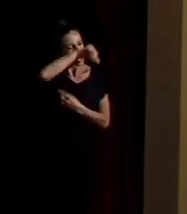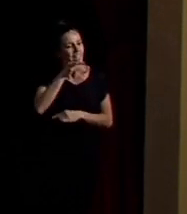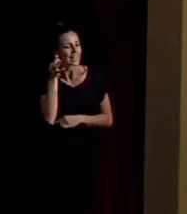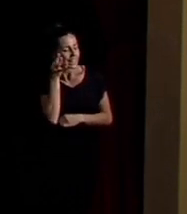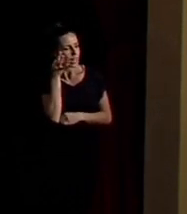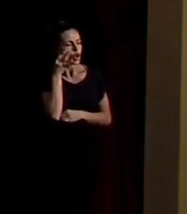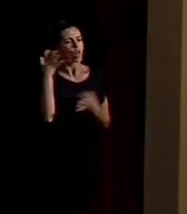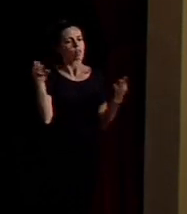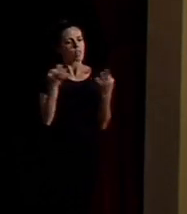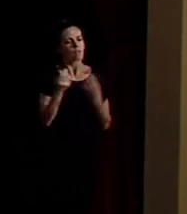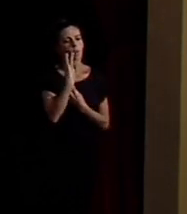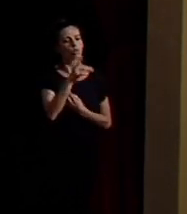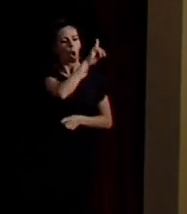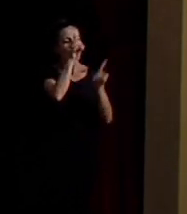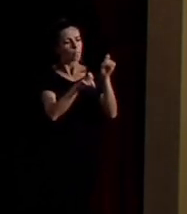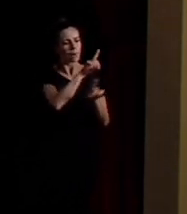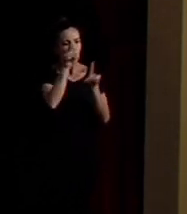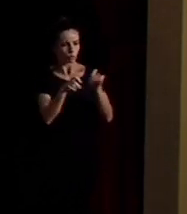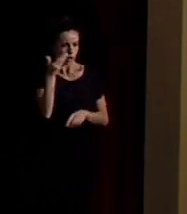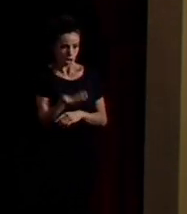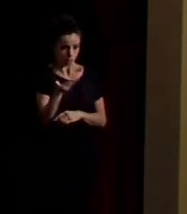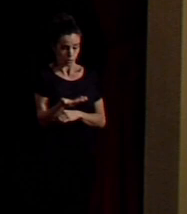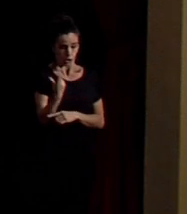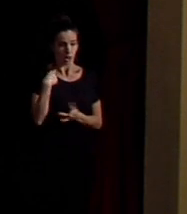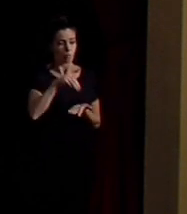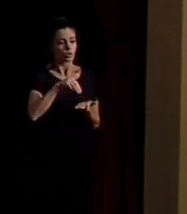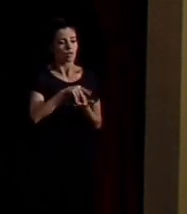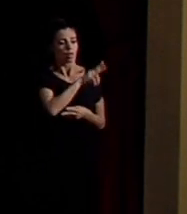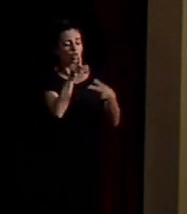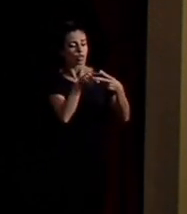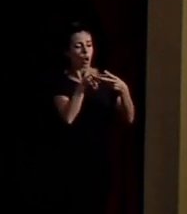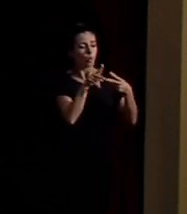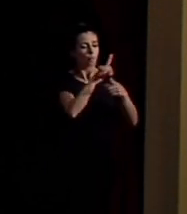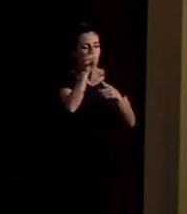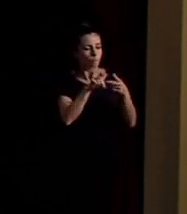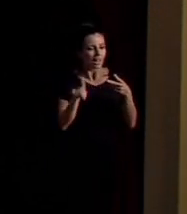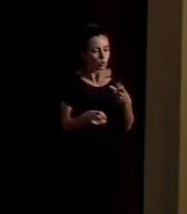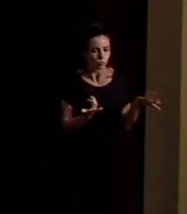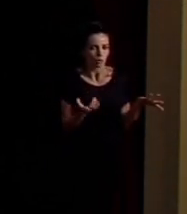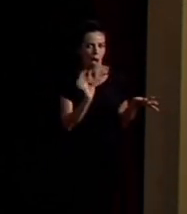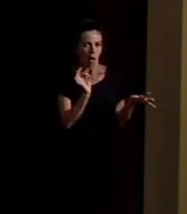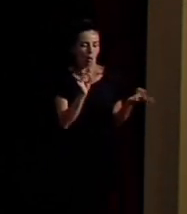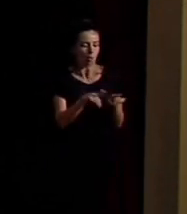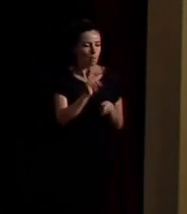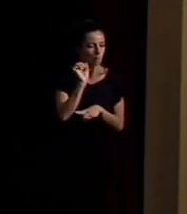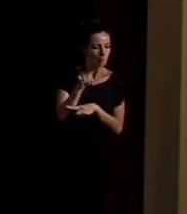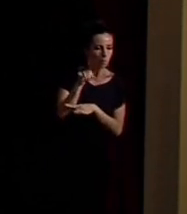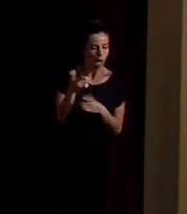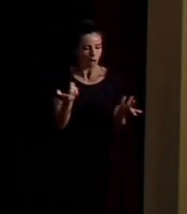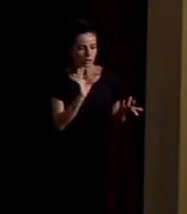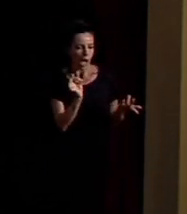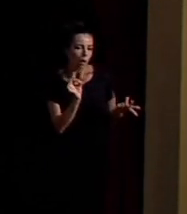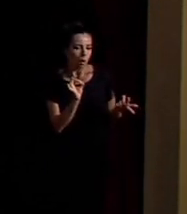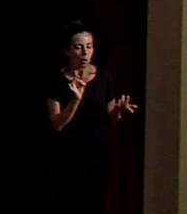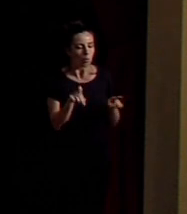hacernos dos preguntas esenciales, ¿no? Y yo creo que a veces estas son las dos preguntas o que se obvian o que se sitúan en